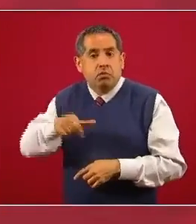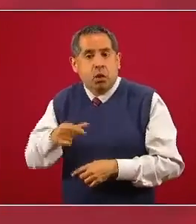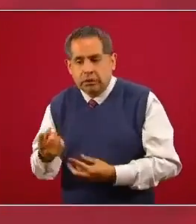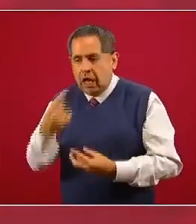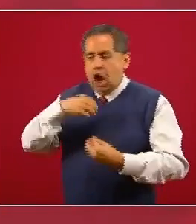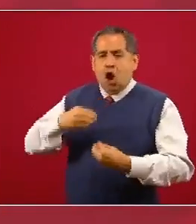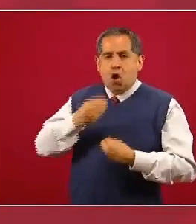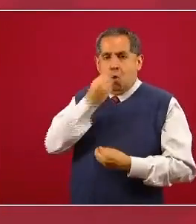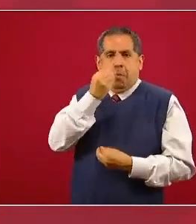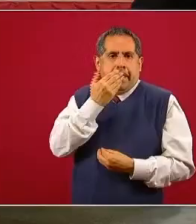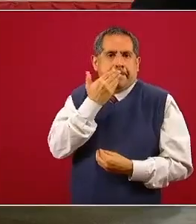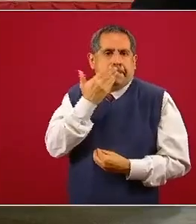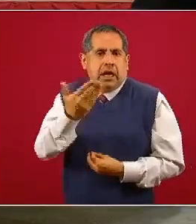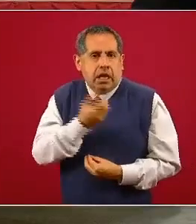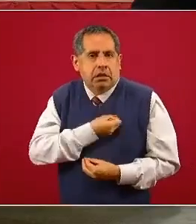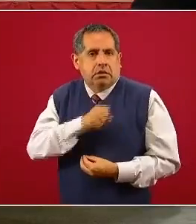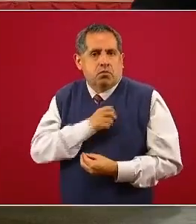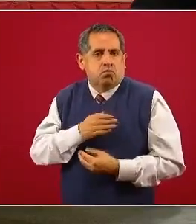del país.